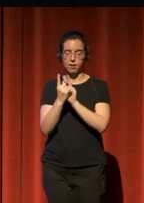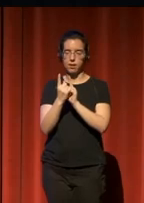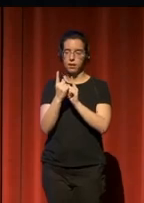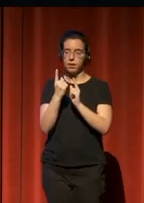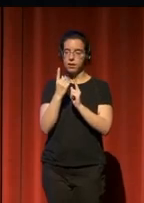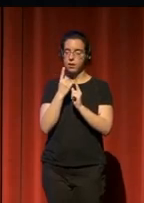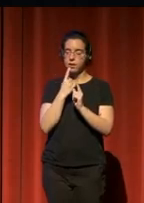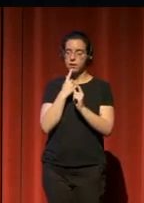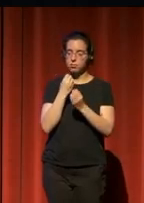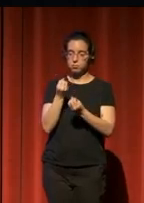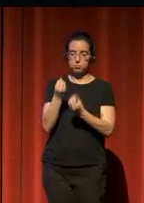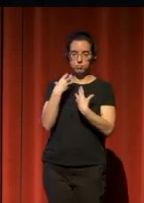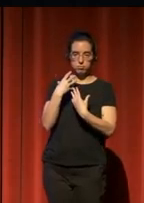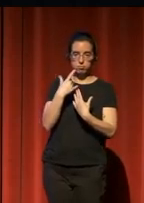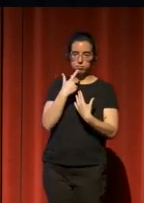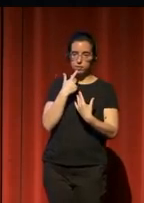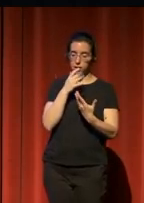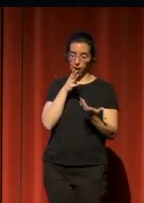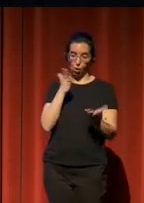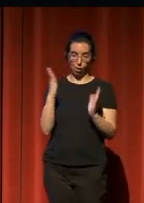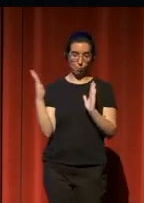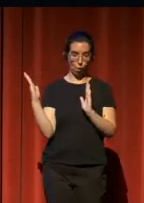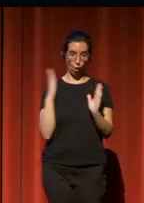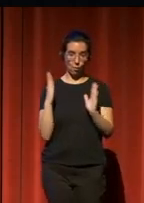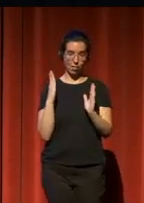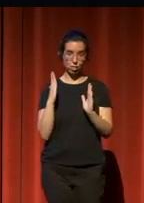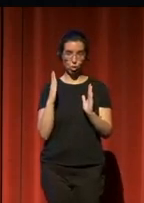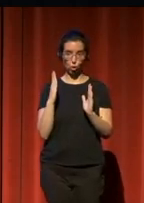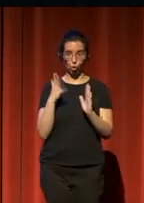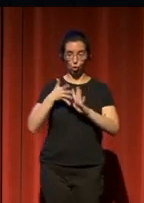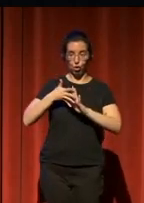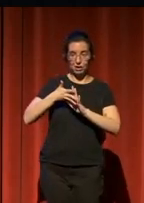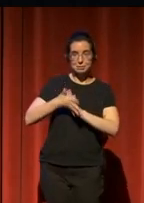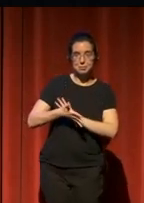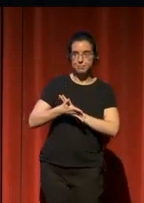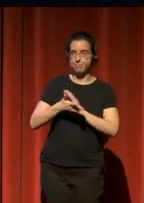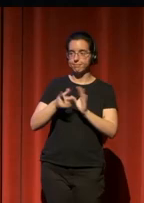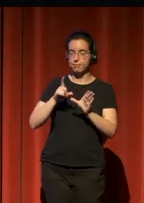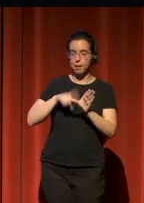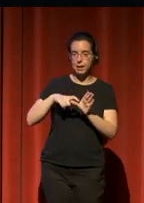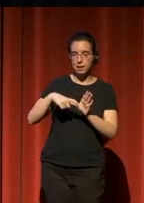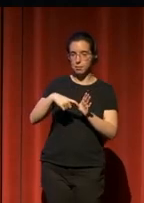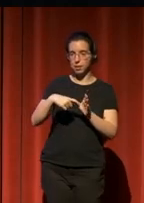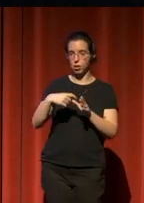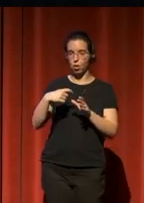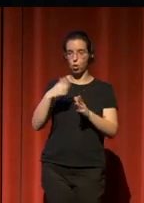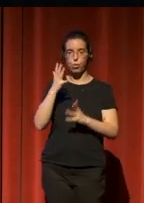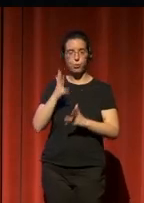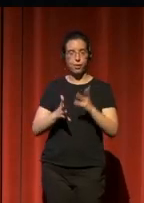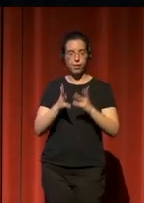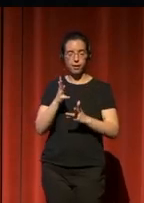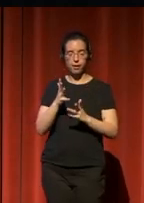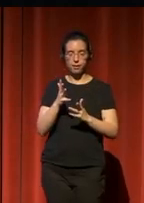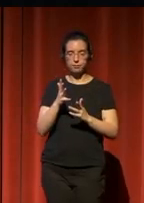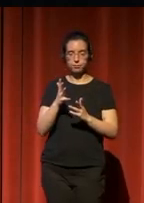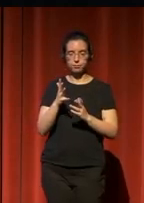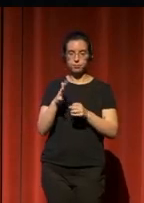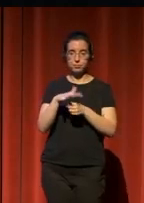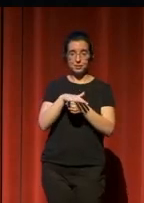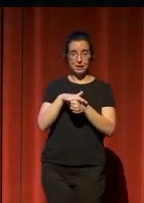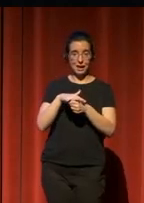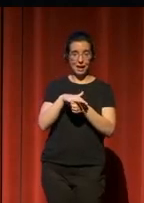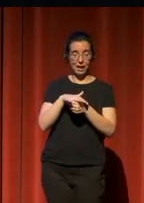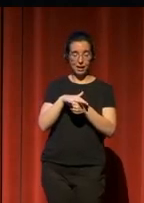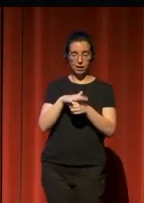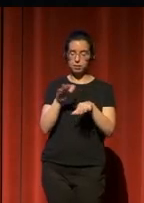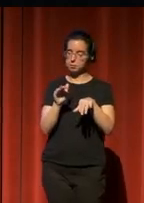como el momento en que se está definiendo la participación ciudadana intervene el área de participación ciudadana de perdón el momento que se